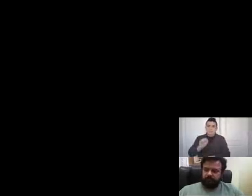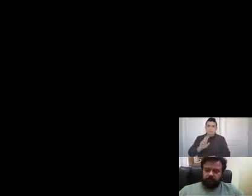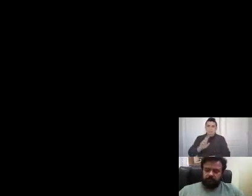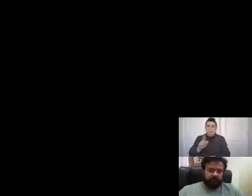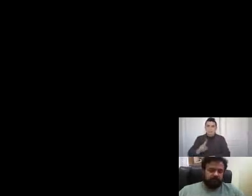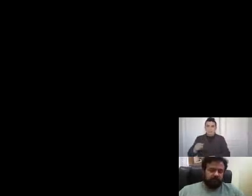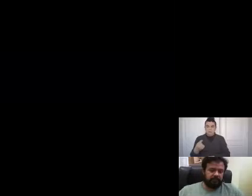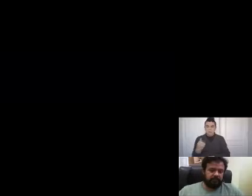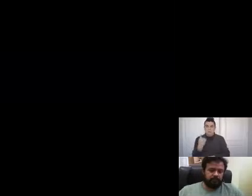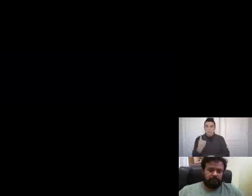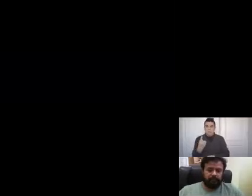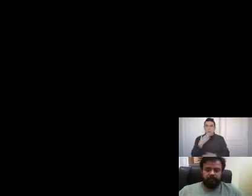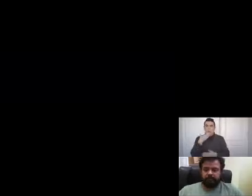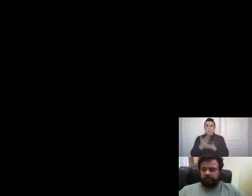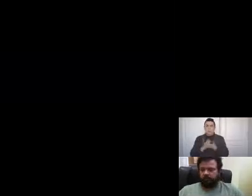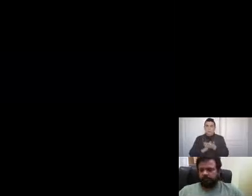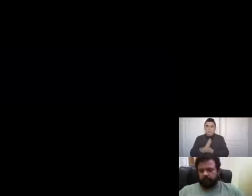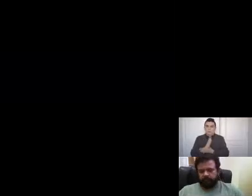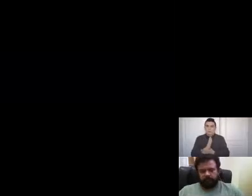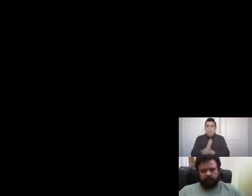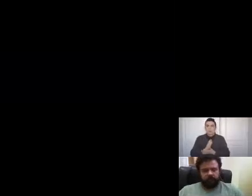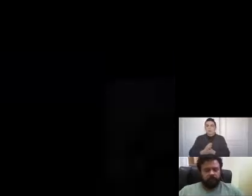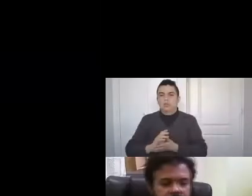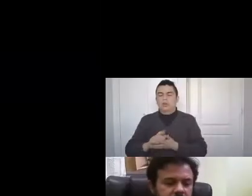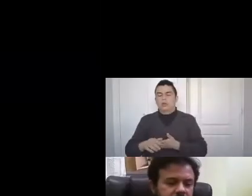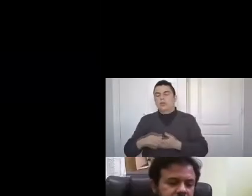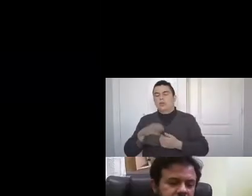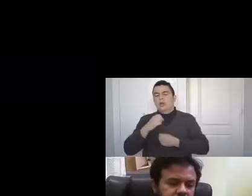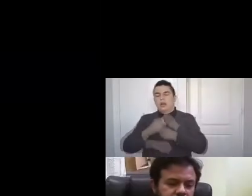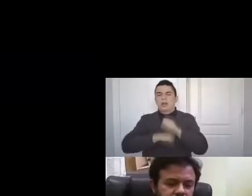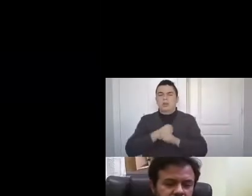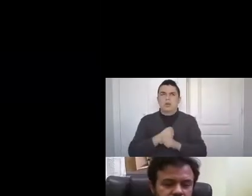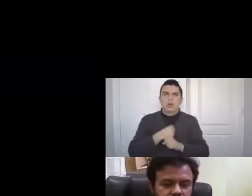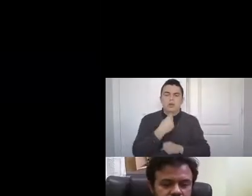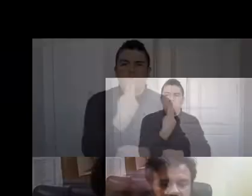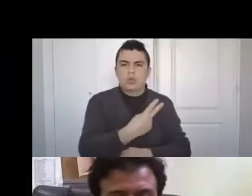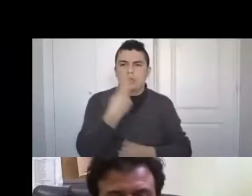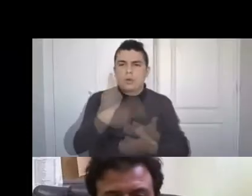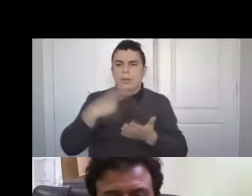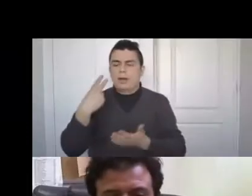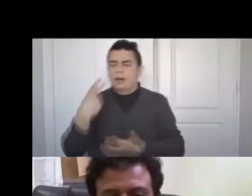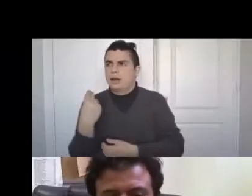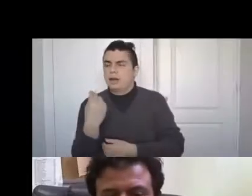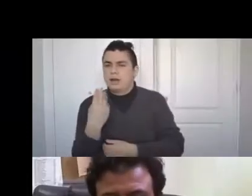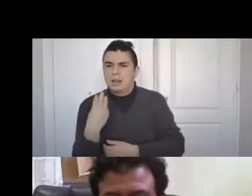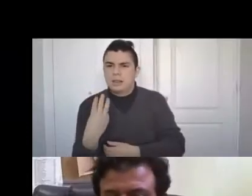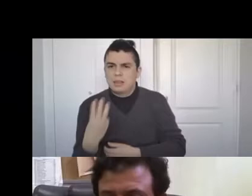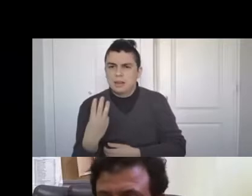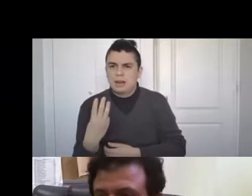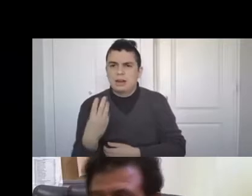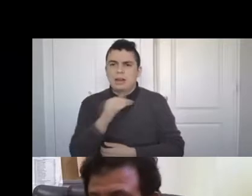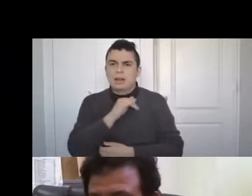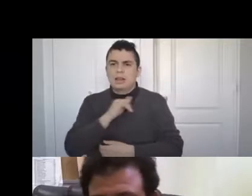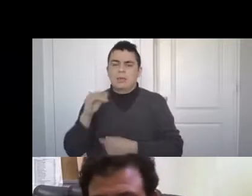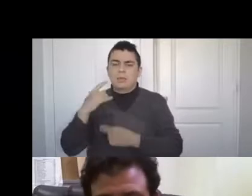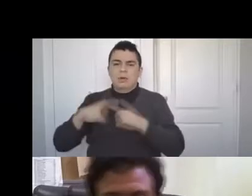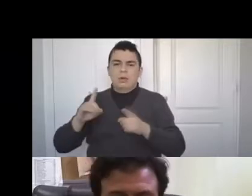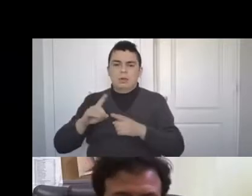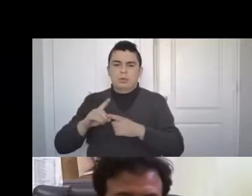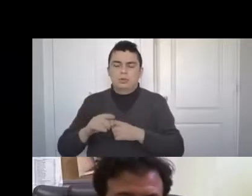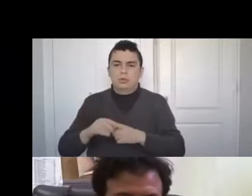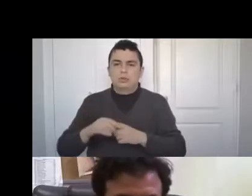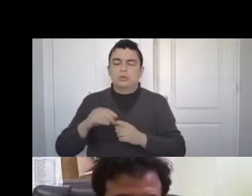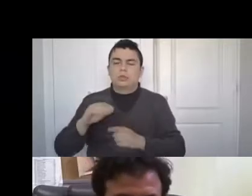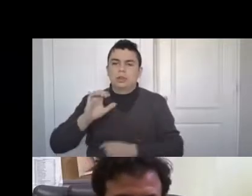a principios de 2003, ¿cierto? El MERS, que es un primo hermano, en el 2012, de diferentes episodios de ébola que